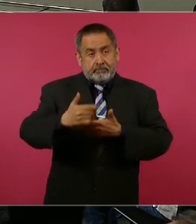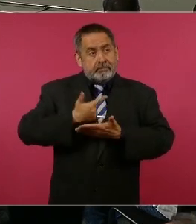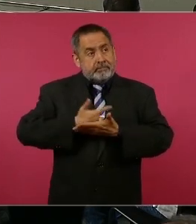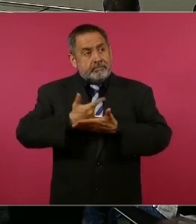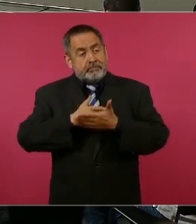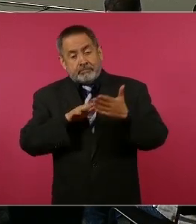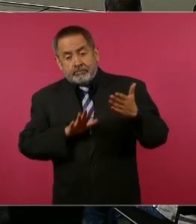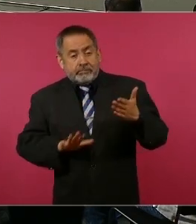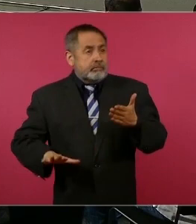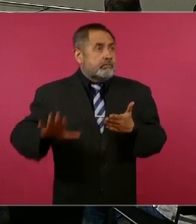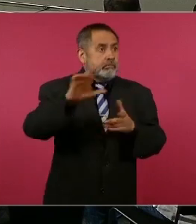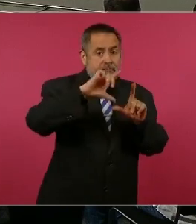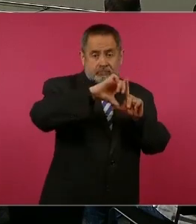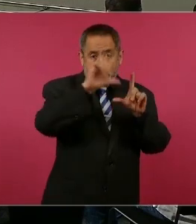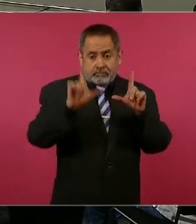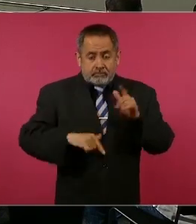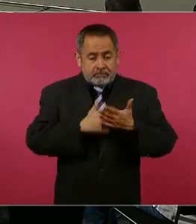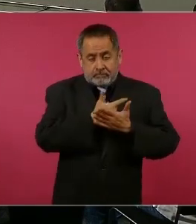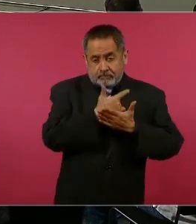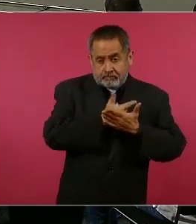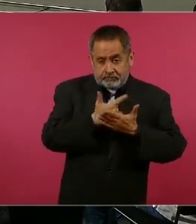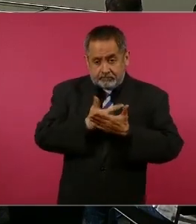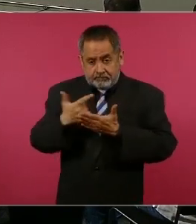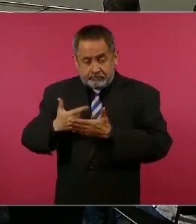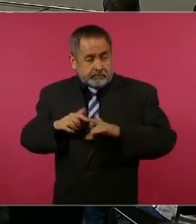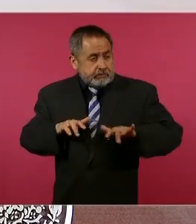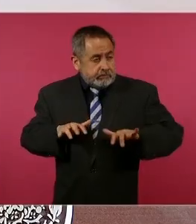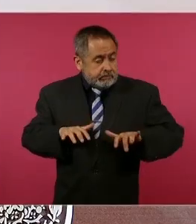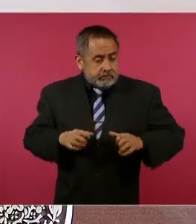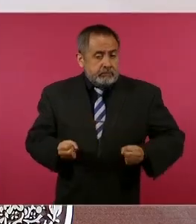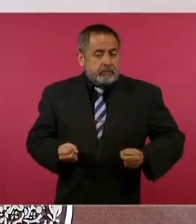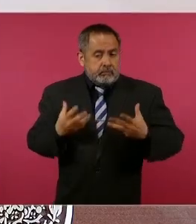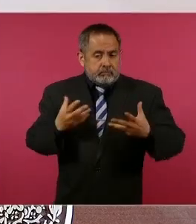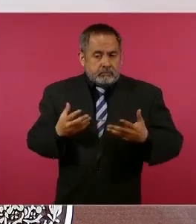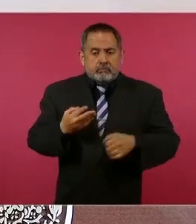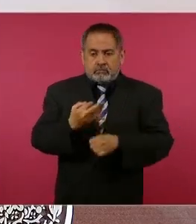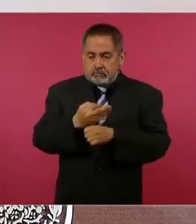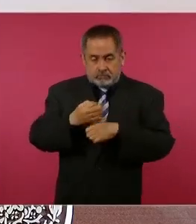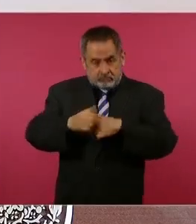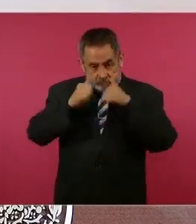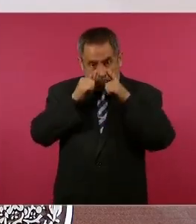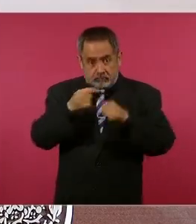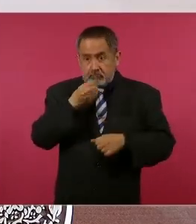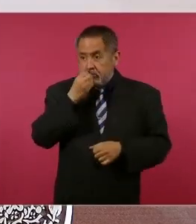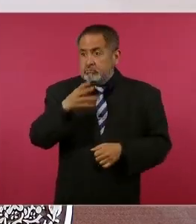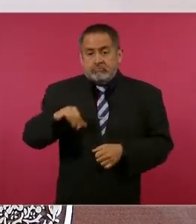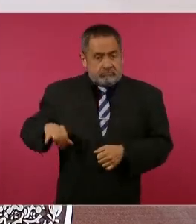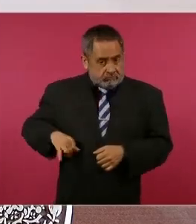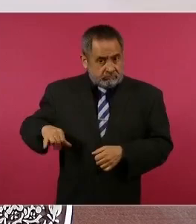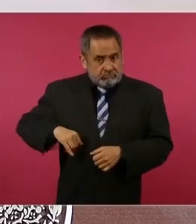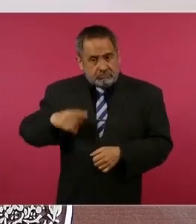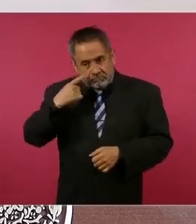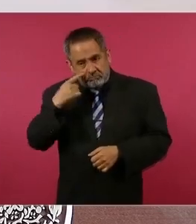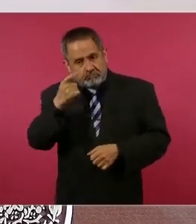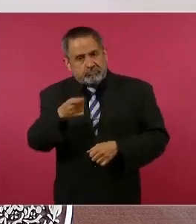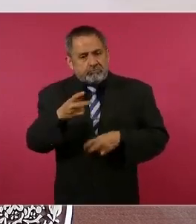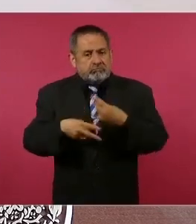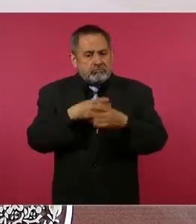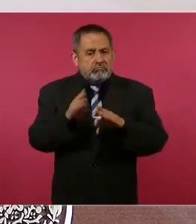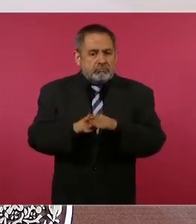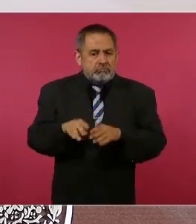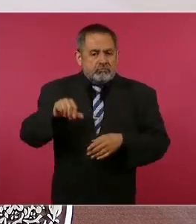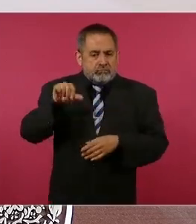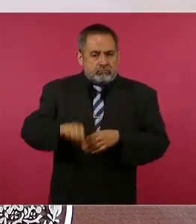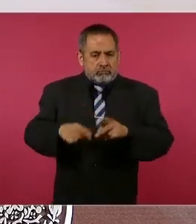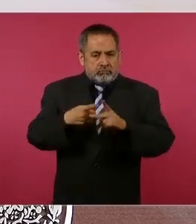a partir de hoy. Hay que estar todos muy atentos a este proceso que es interesantísimo. Entonces,